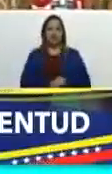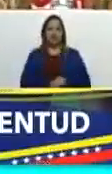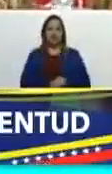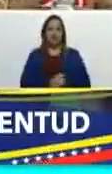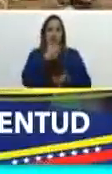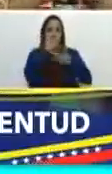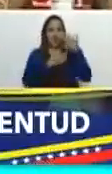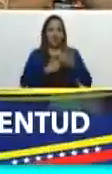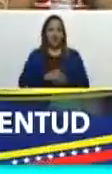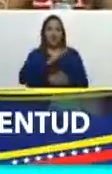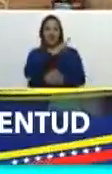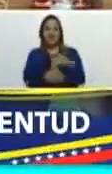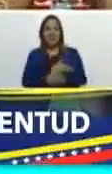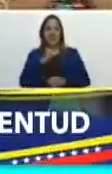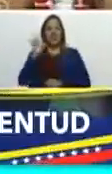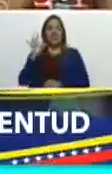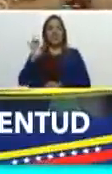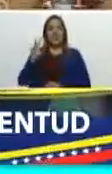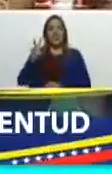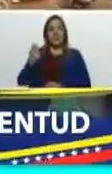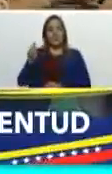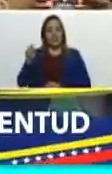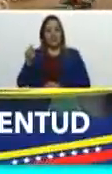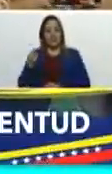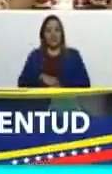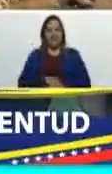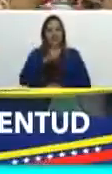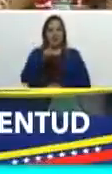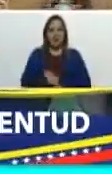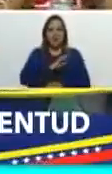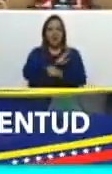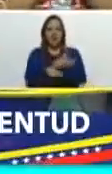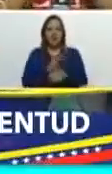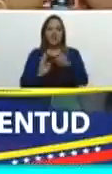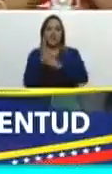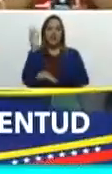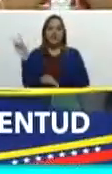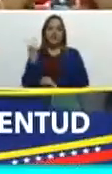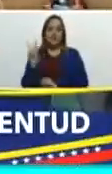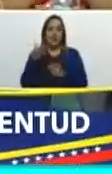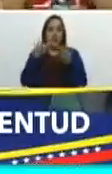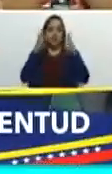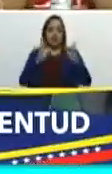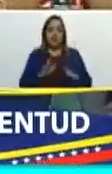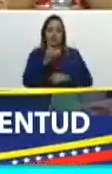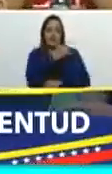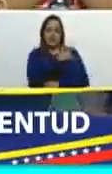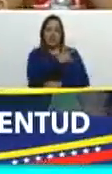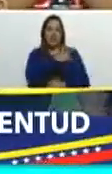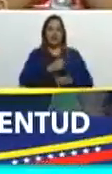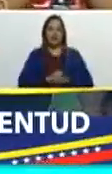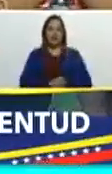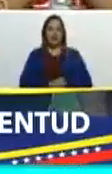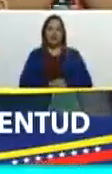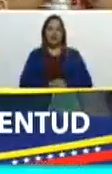Fortalecer la FEVET. Fortalecer la Federación Venezolana de Estudiantes Universitarios.